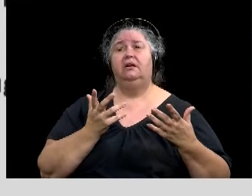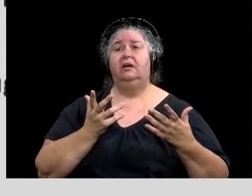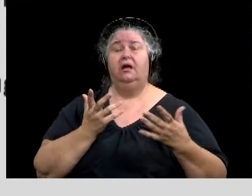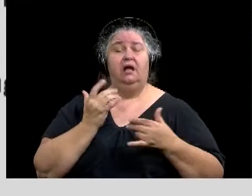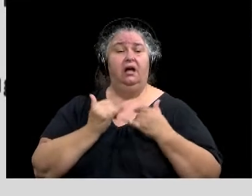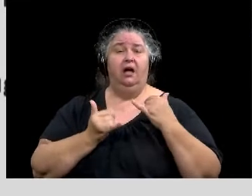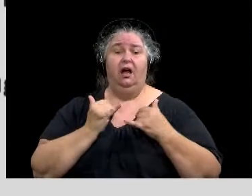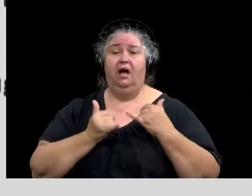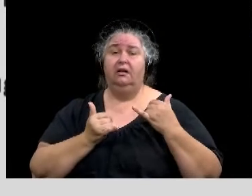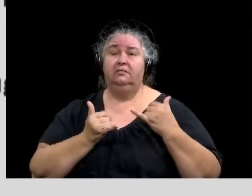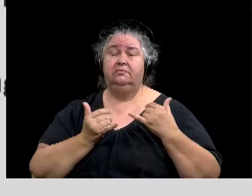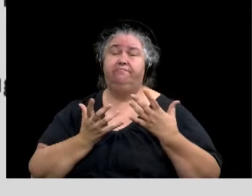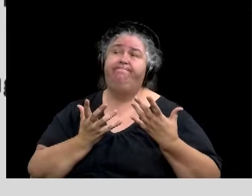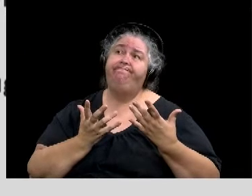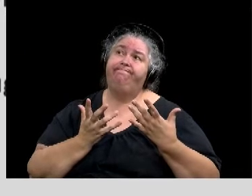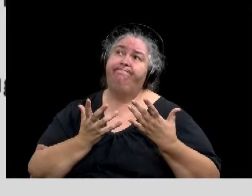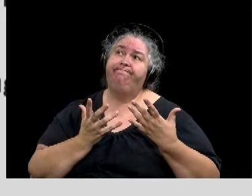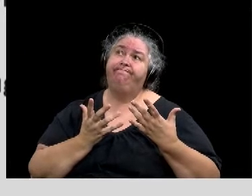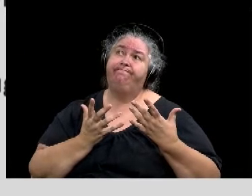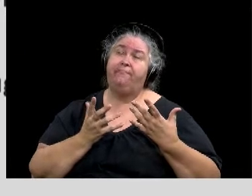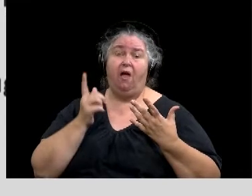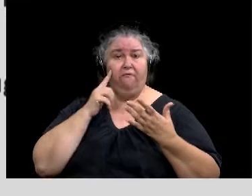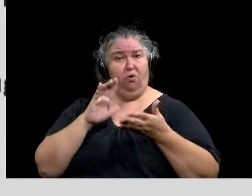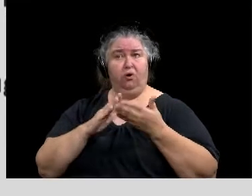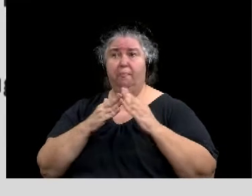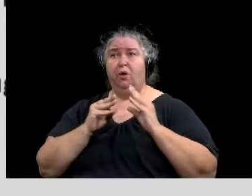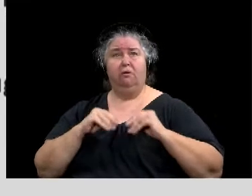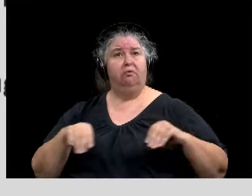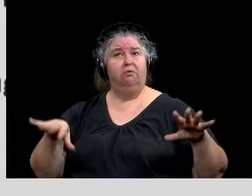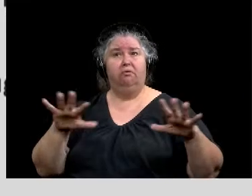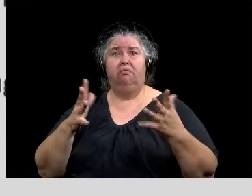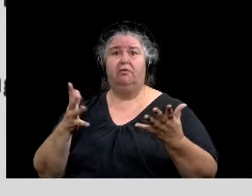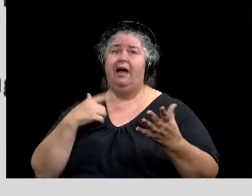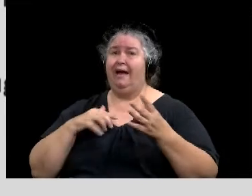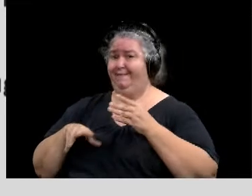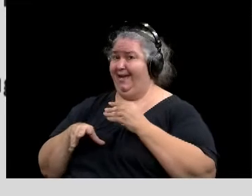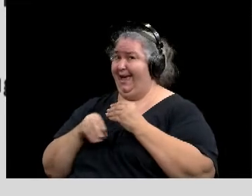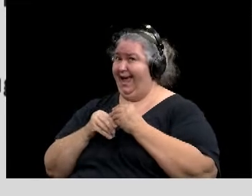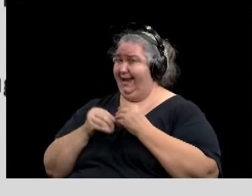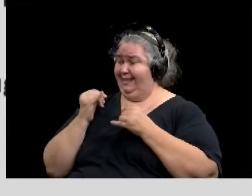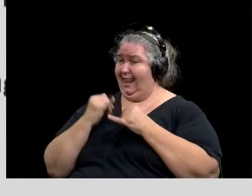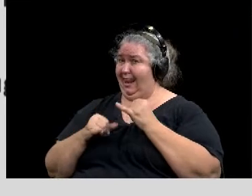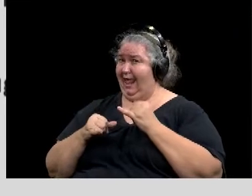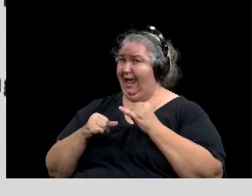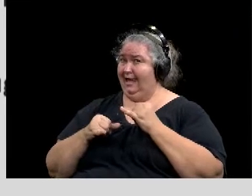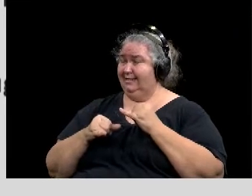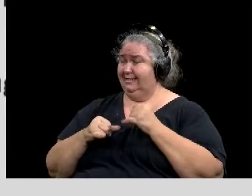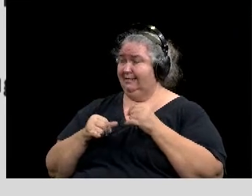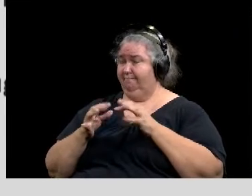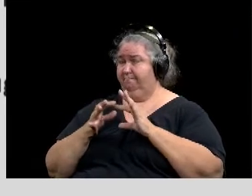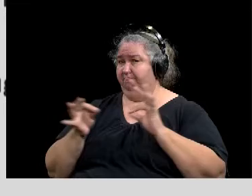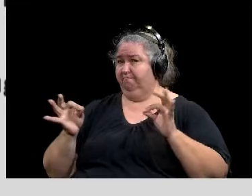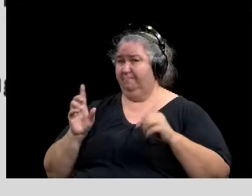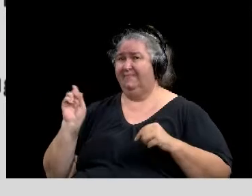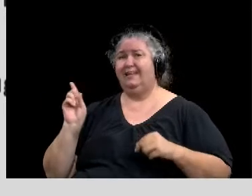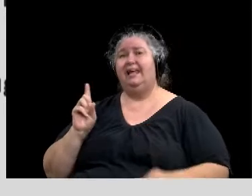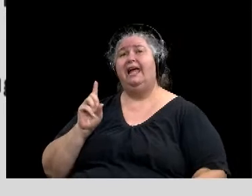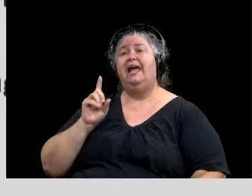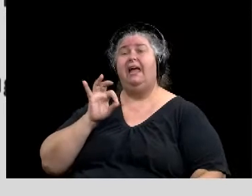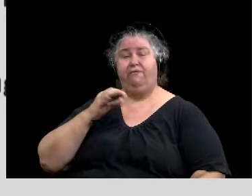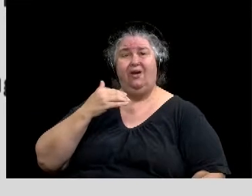síntomas virales otra más en la comunidad le quiere decir en esto último